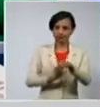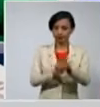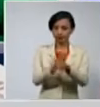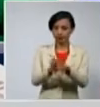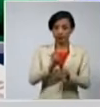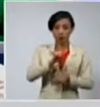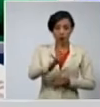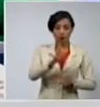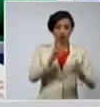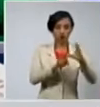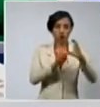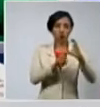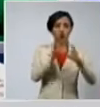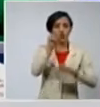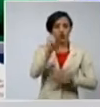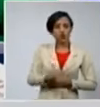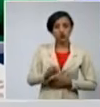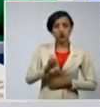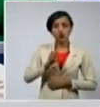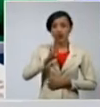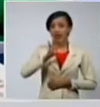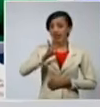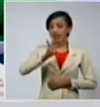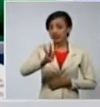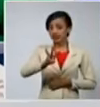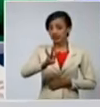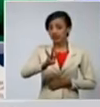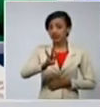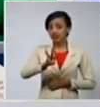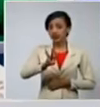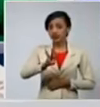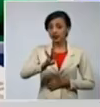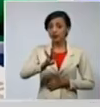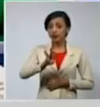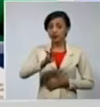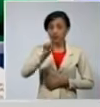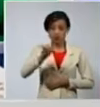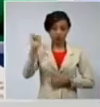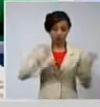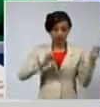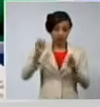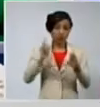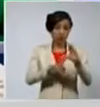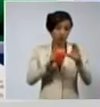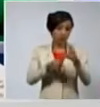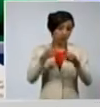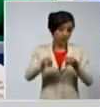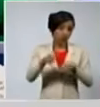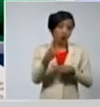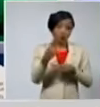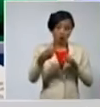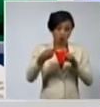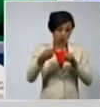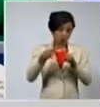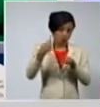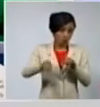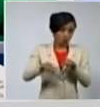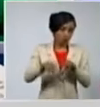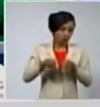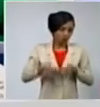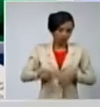rusos, 3 procedentes de Rusia y 1 autóctono de aquí de La Habana, y un